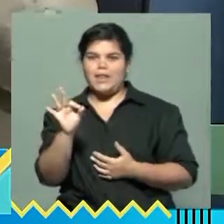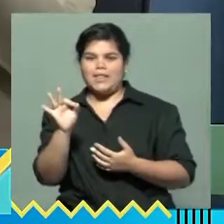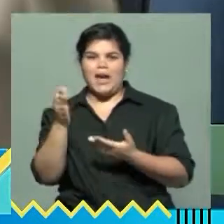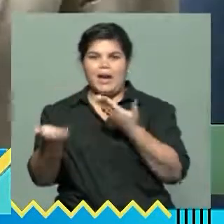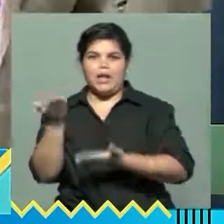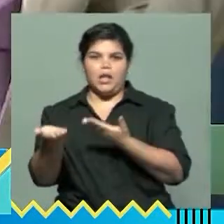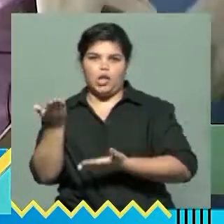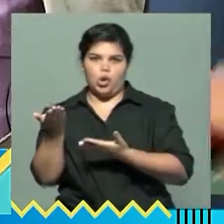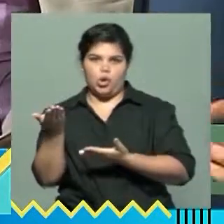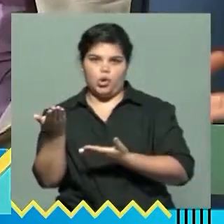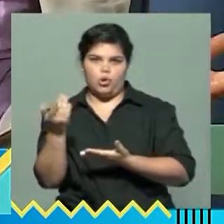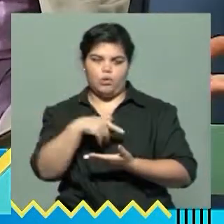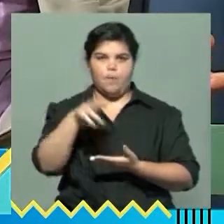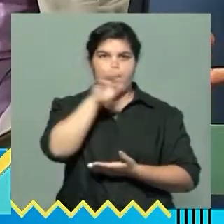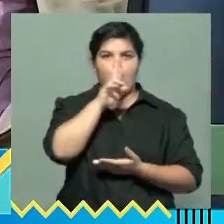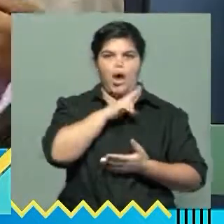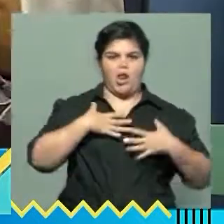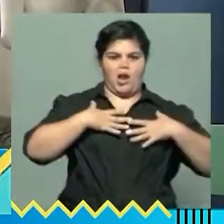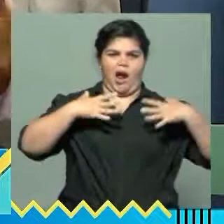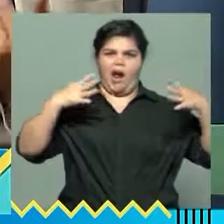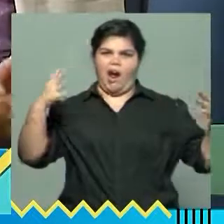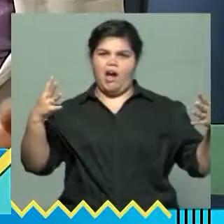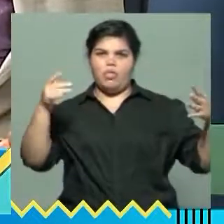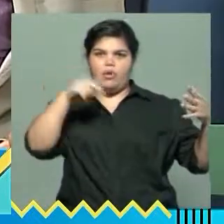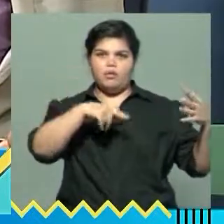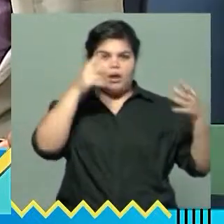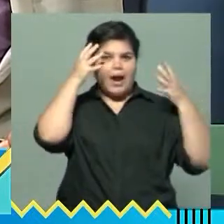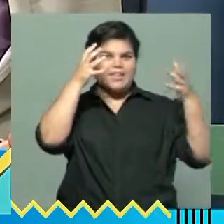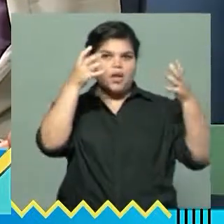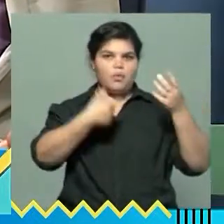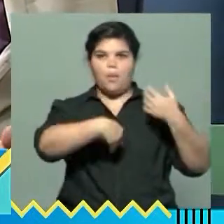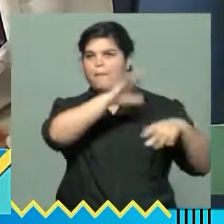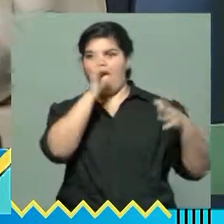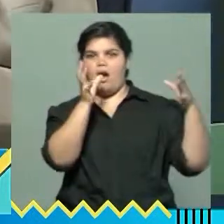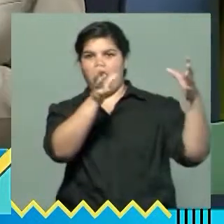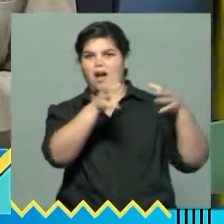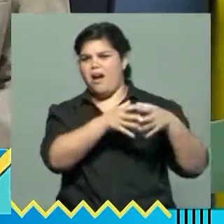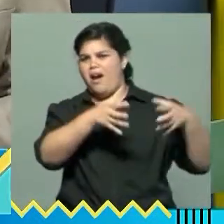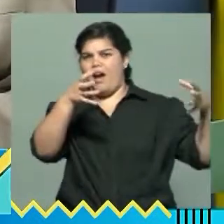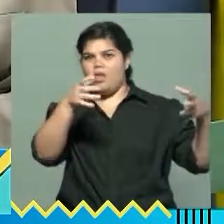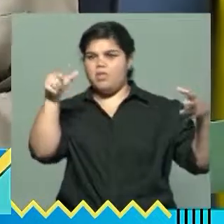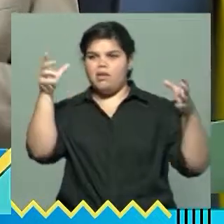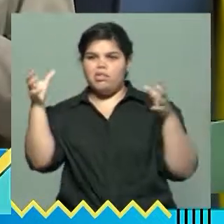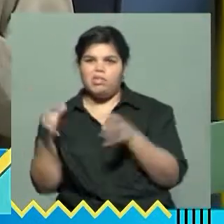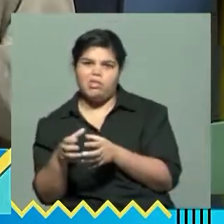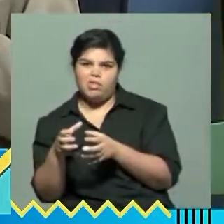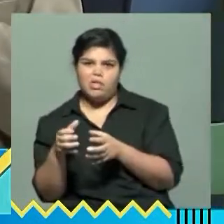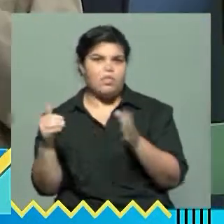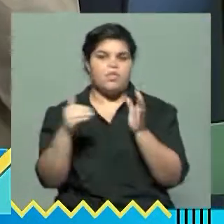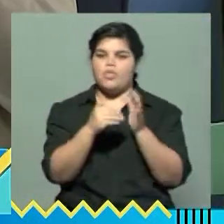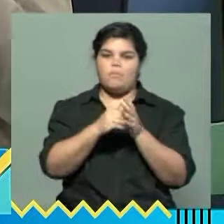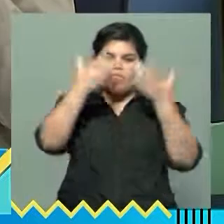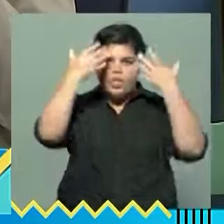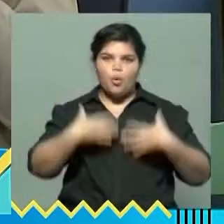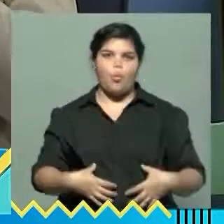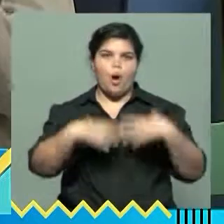mujer de tamaño grande, pues su cerebro va a ser más grande que el mío. Bien. Están más conectados porque